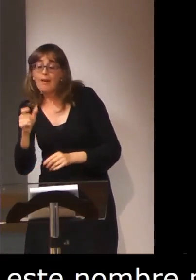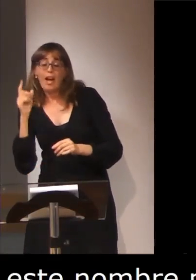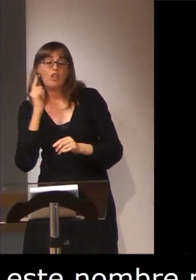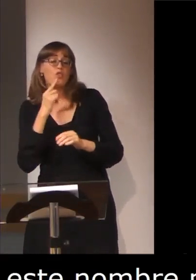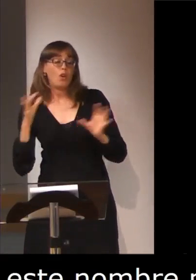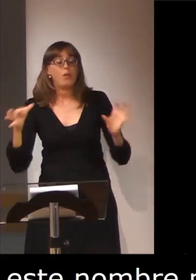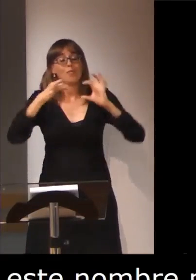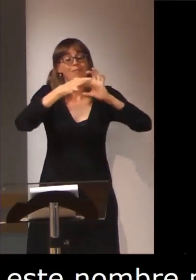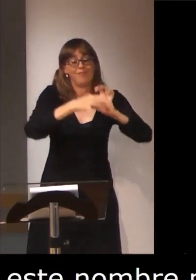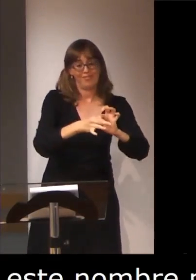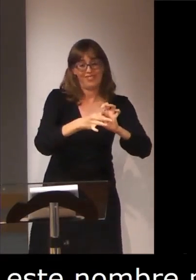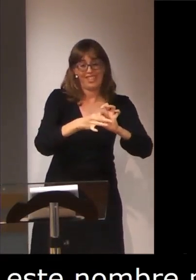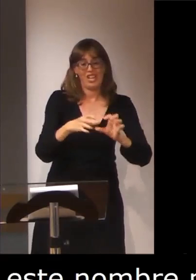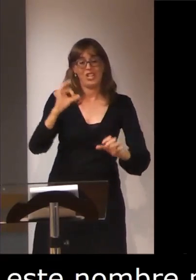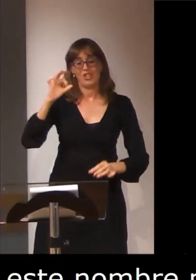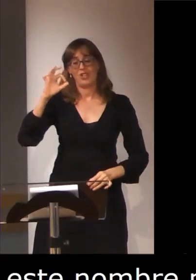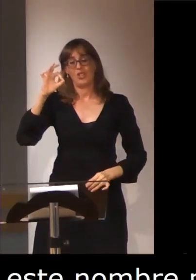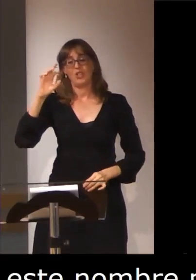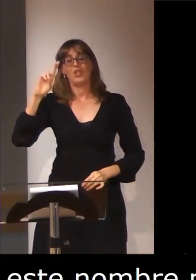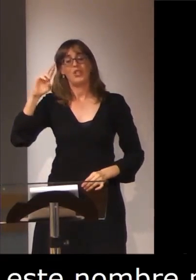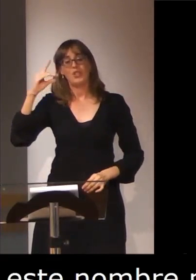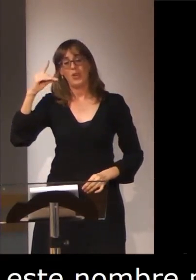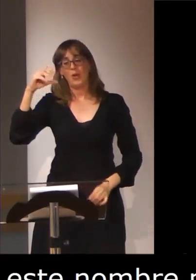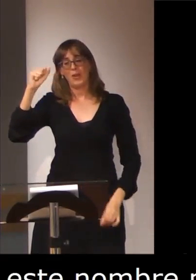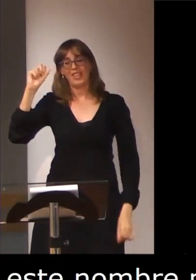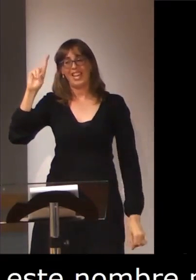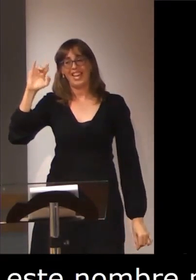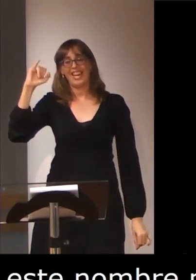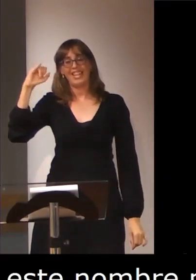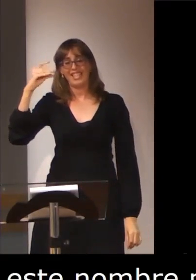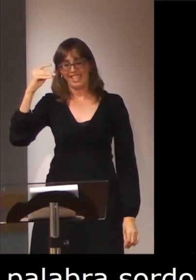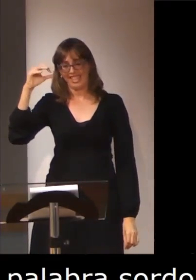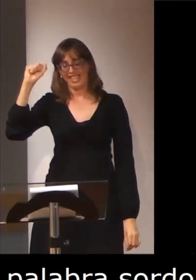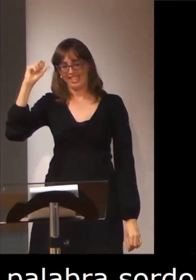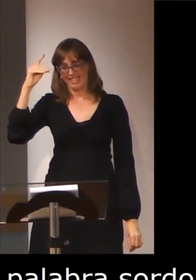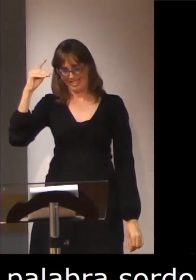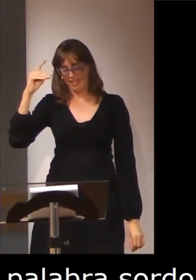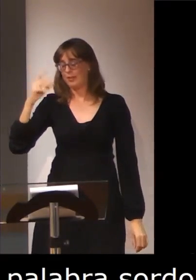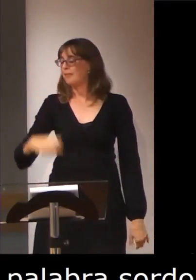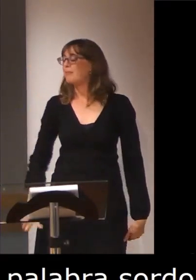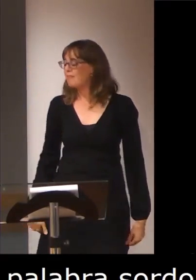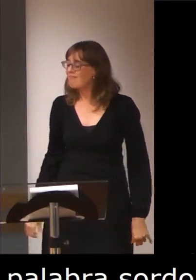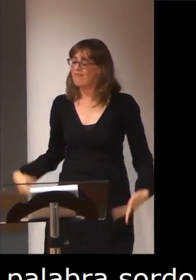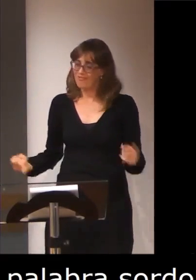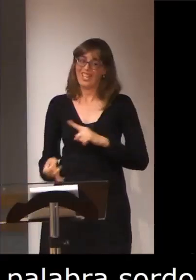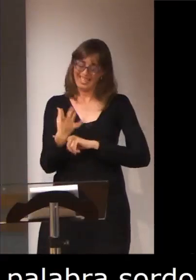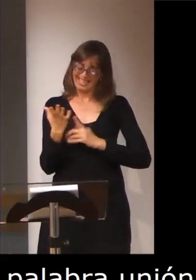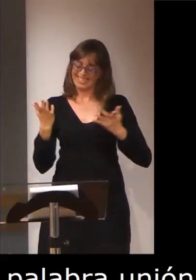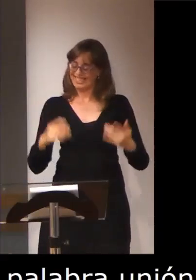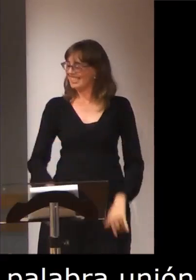Entonces querían buscar la palabra unión, la palabra solidaridad y unirla con la palabra sordo, y de ahí salió la